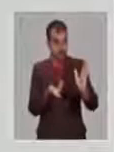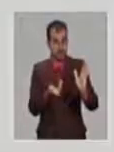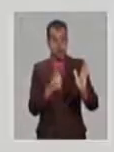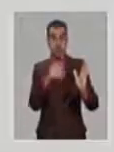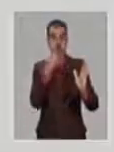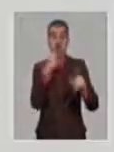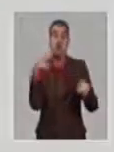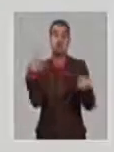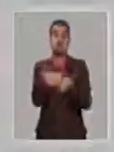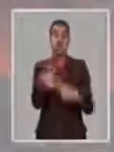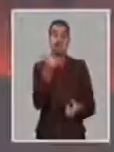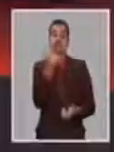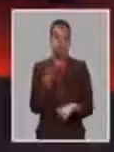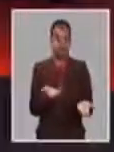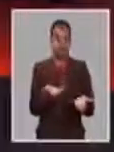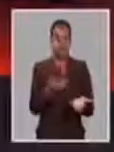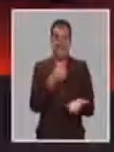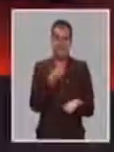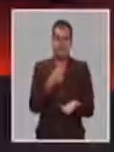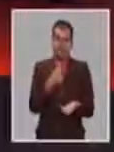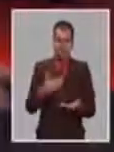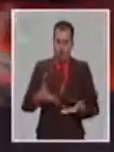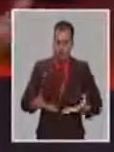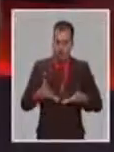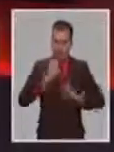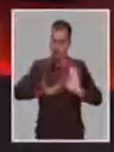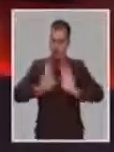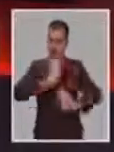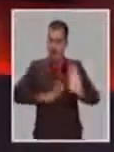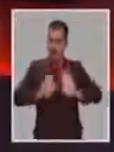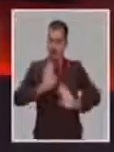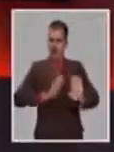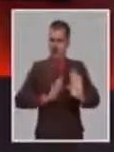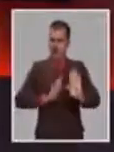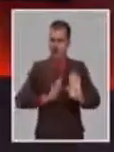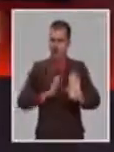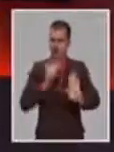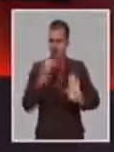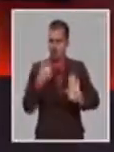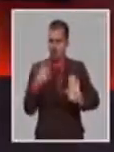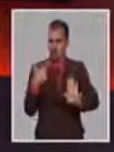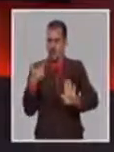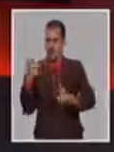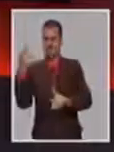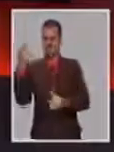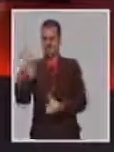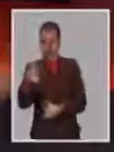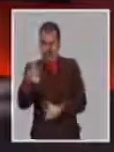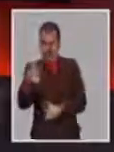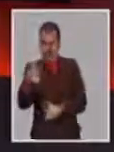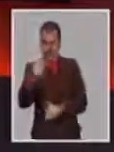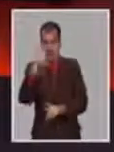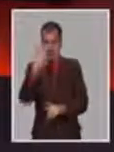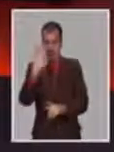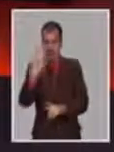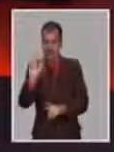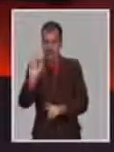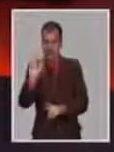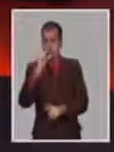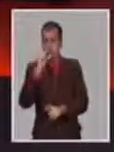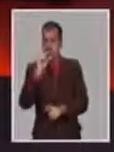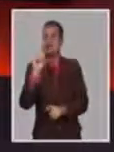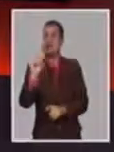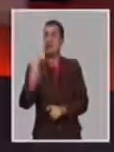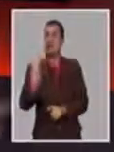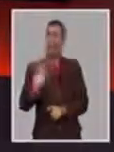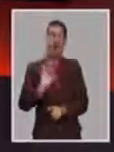estudio. Claro, porque entonces usted no sabe si la respuesta que está obteniendo se debe a la combinación, a la sinergia de los dos productos o realmente se debe